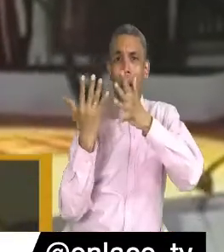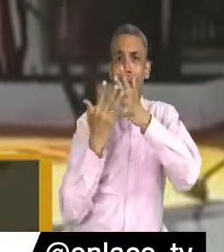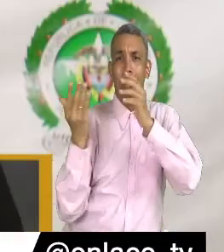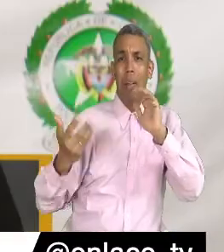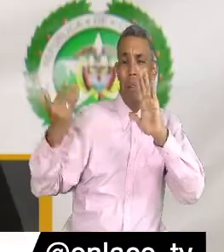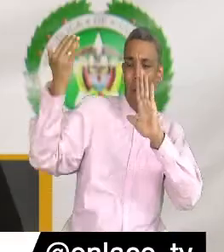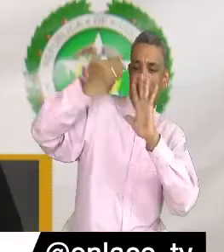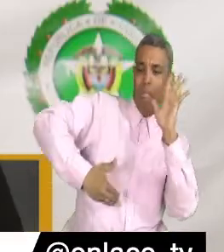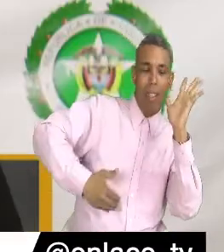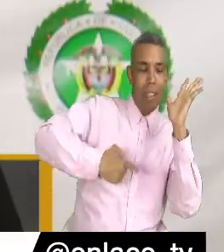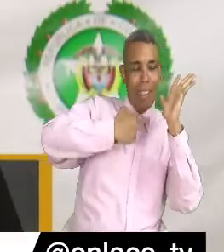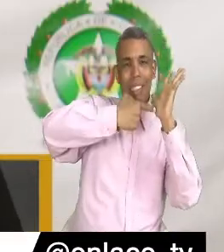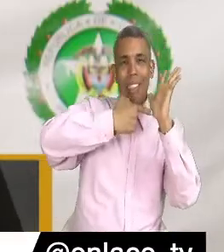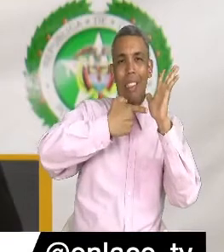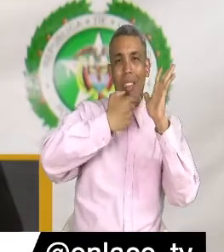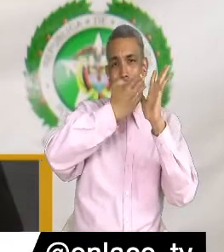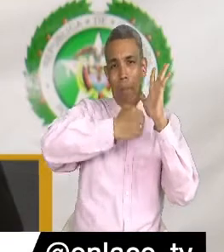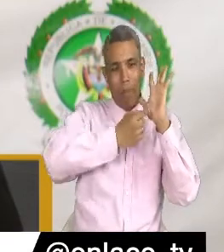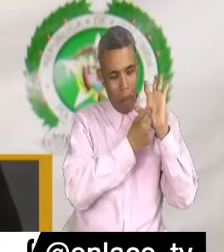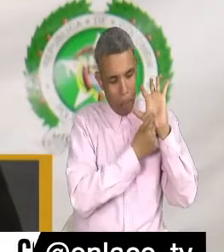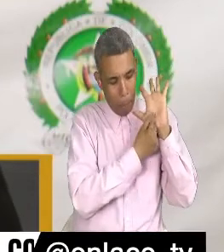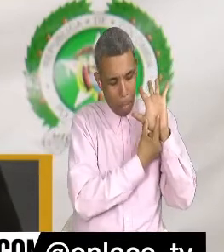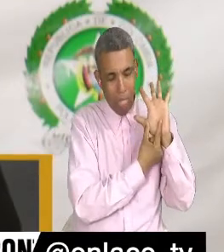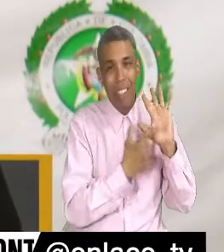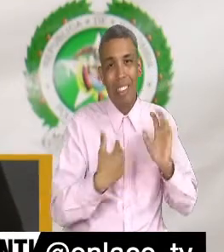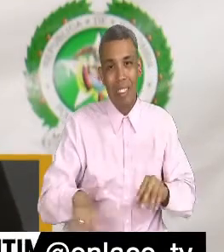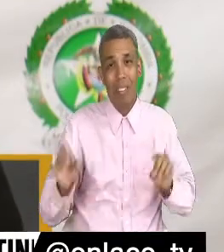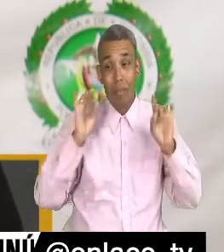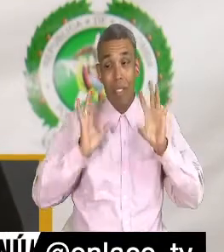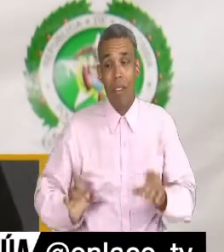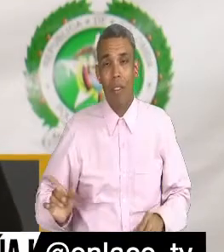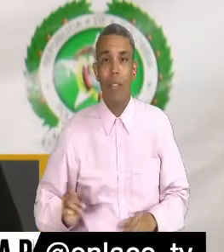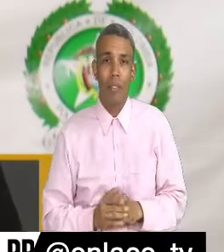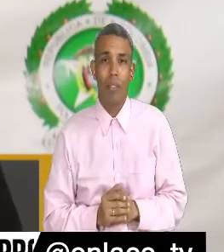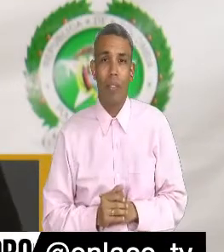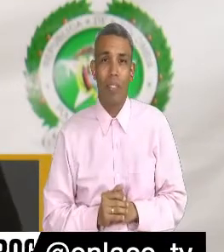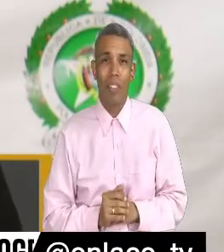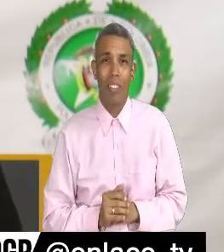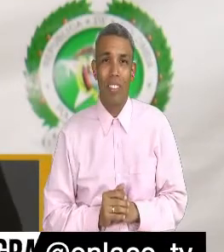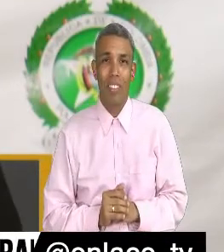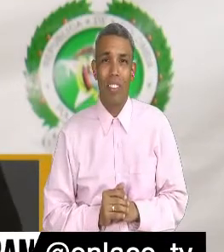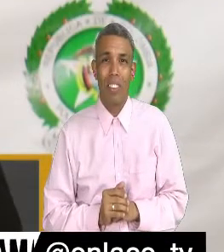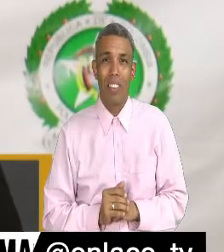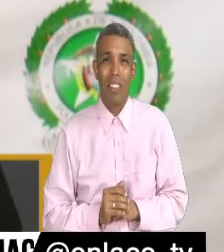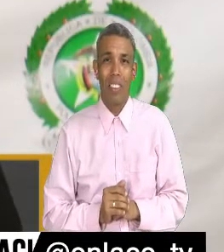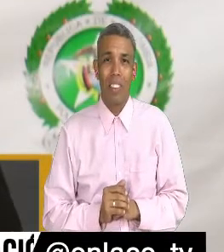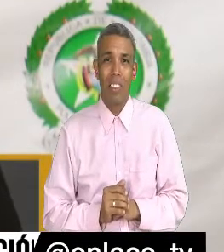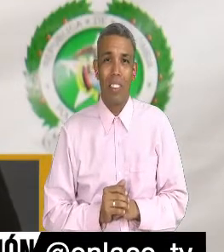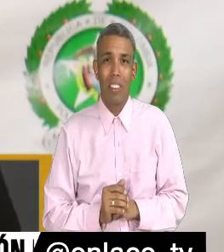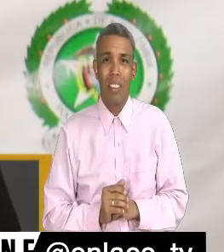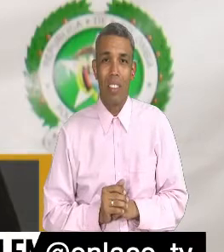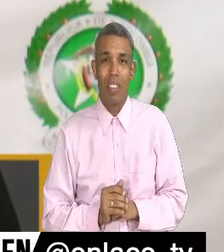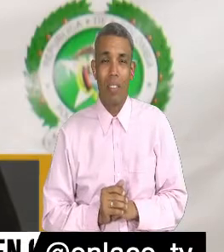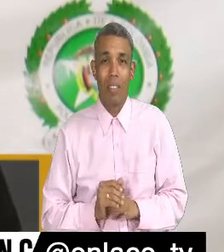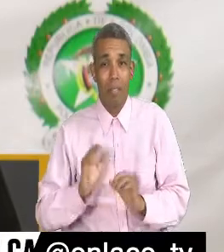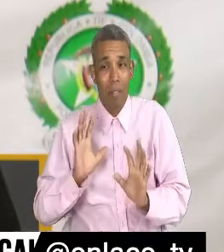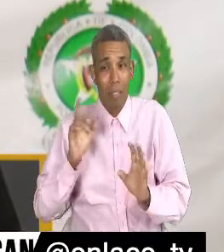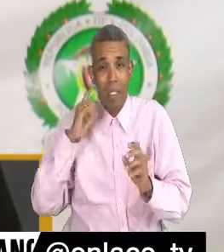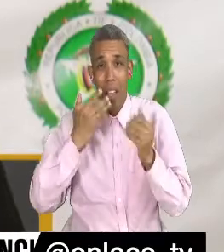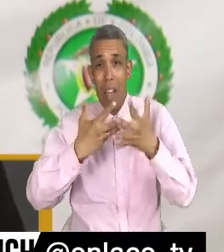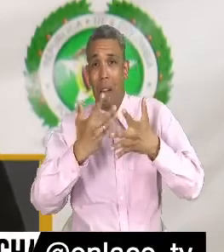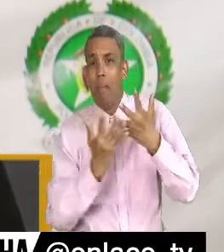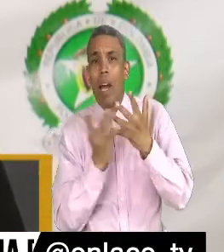Lesionado, se encuentra en centro médico hospitalario a la espera de la valoración por parte del cirujano de mano,